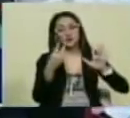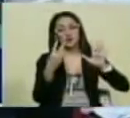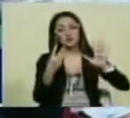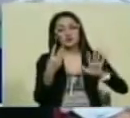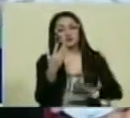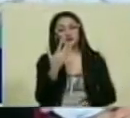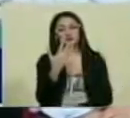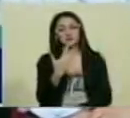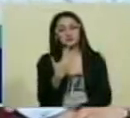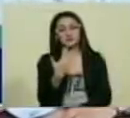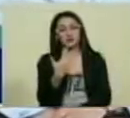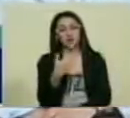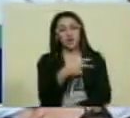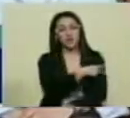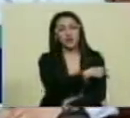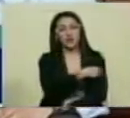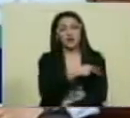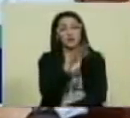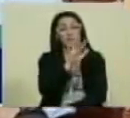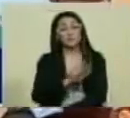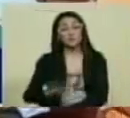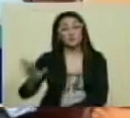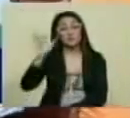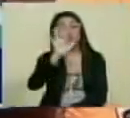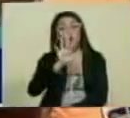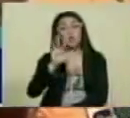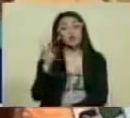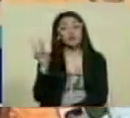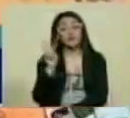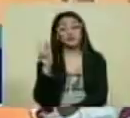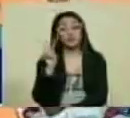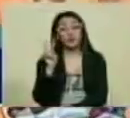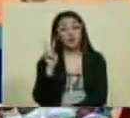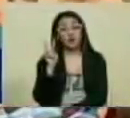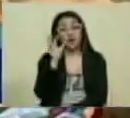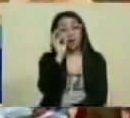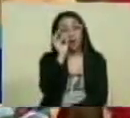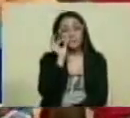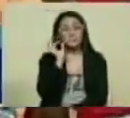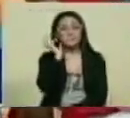685 delegados de toda Venezuela y delegadas.